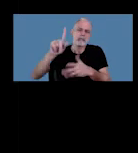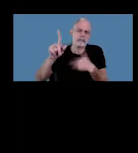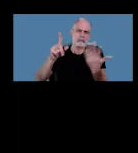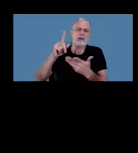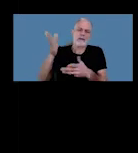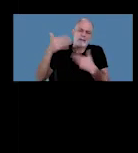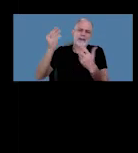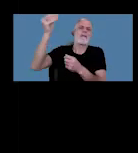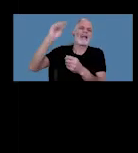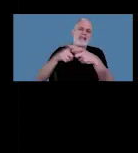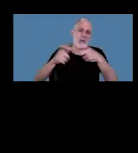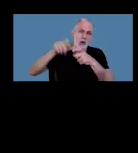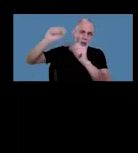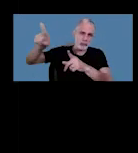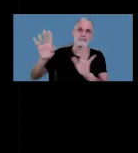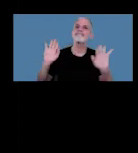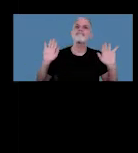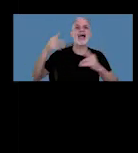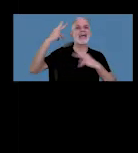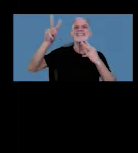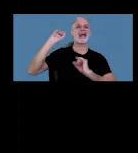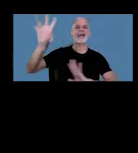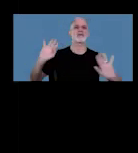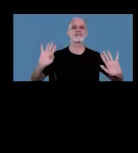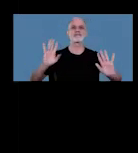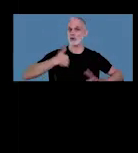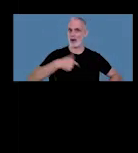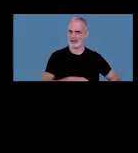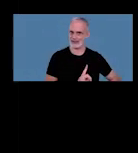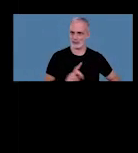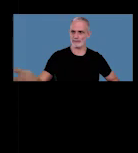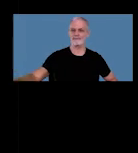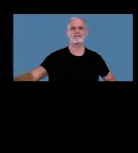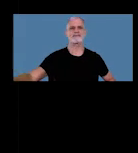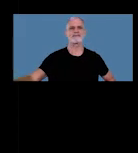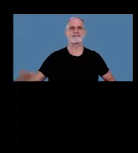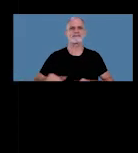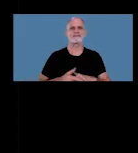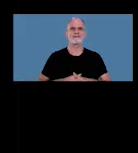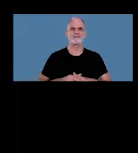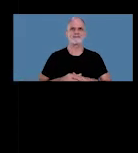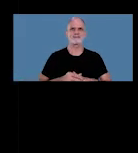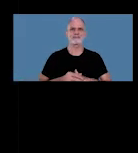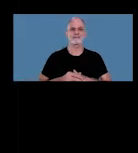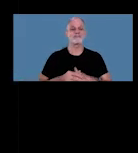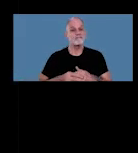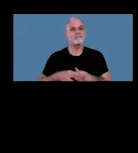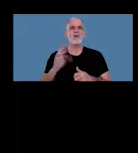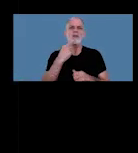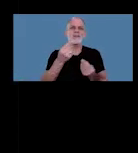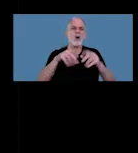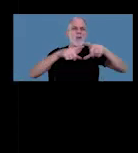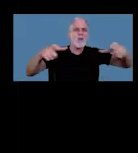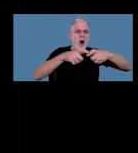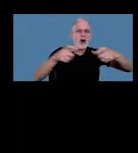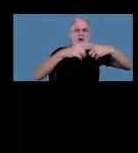Federativa del Brasil, son bienes del exterior. Bueno, como dijimos, los títulos, bonos